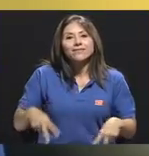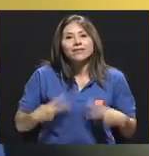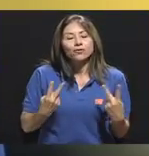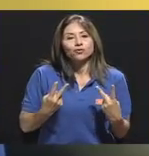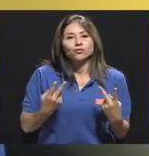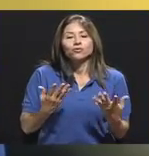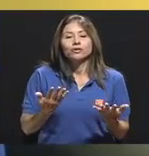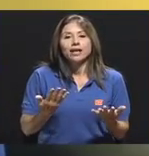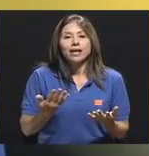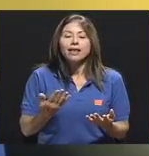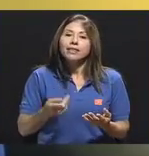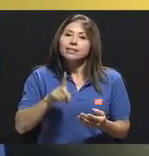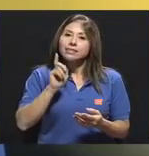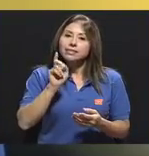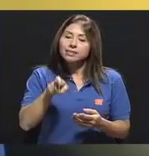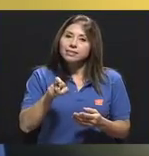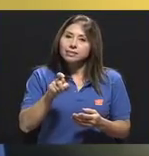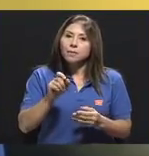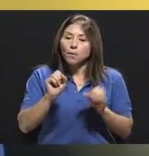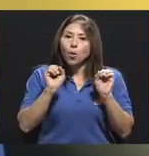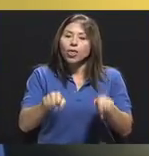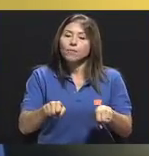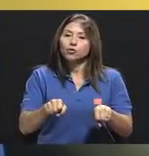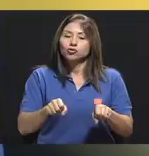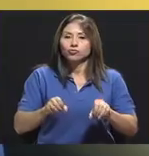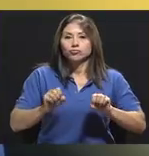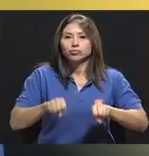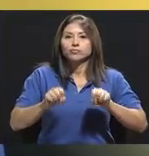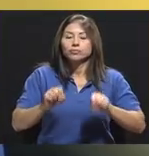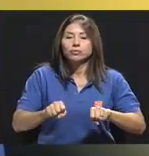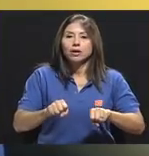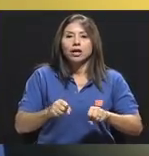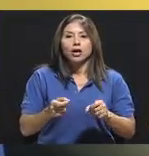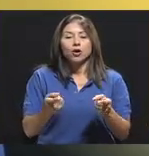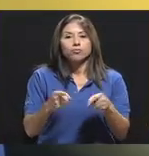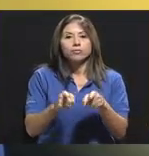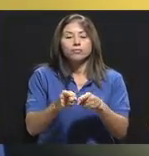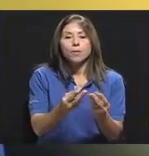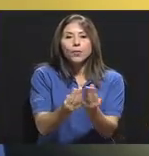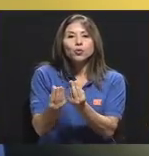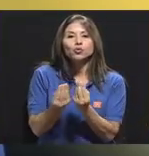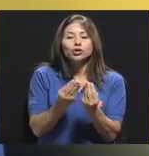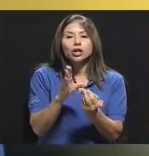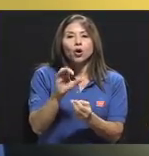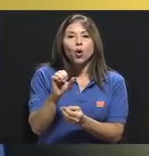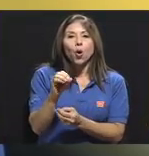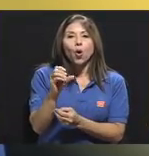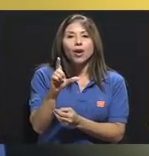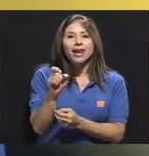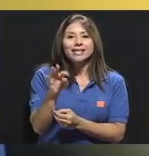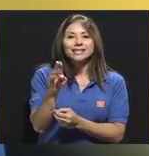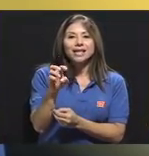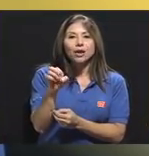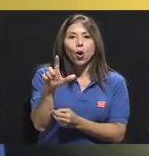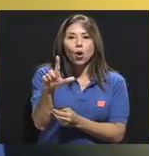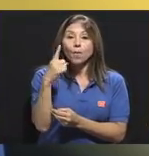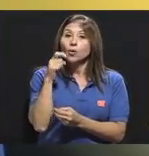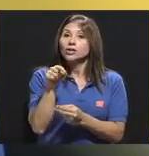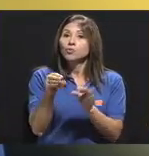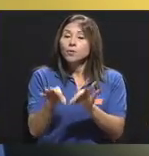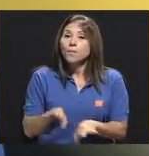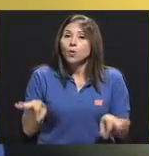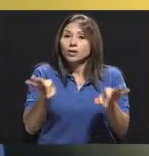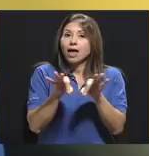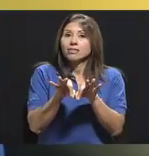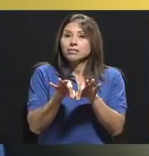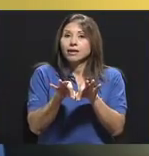origen animal tenemos la capacidad de producir colesterol porque es una sustancia muy importante Por eso la producimos verdad está el colesterol Nosotros le